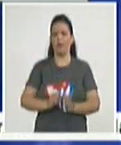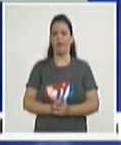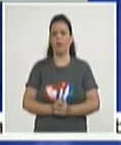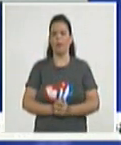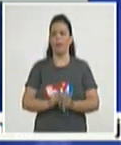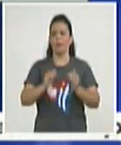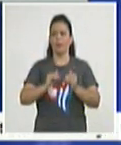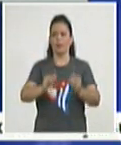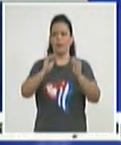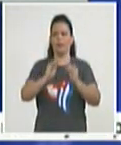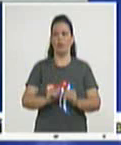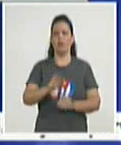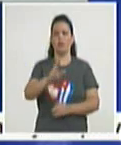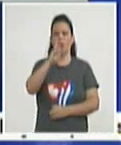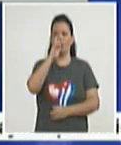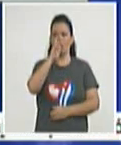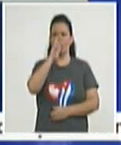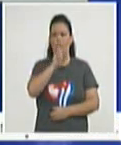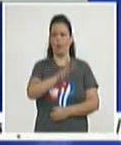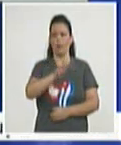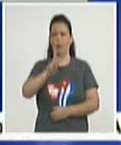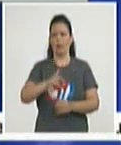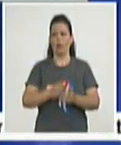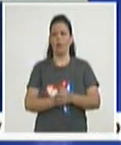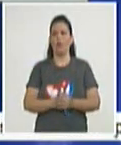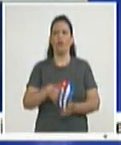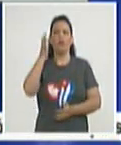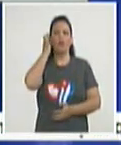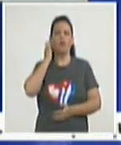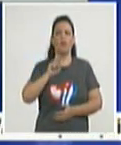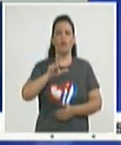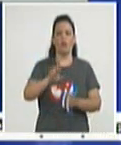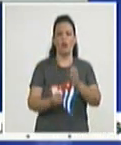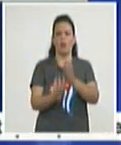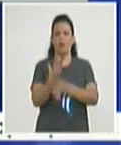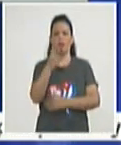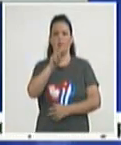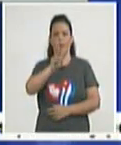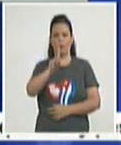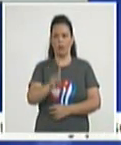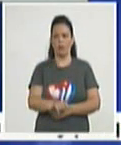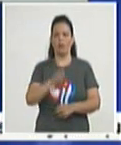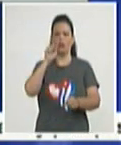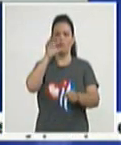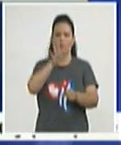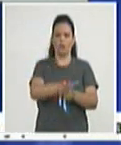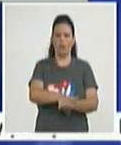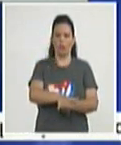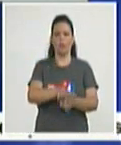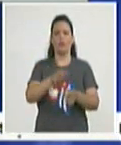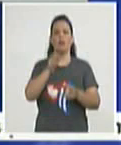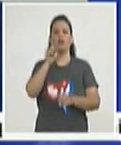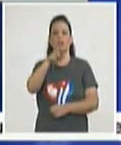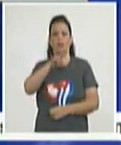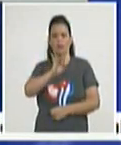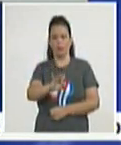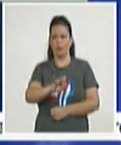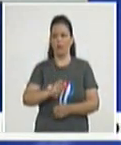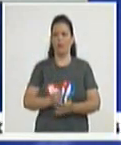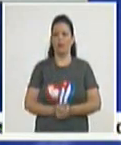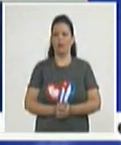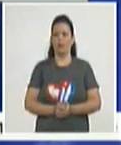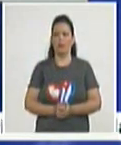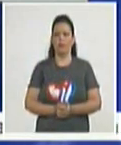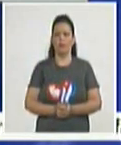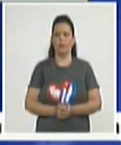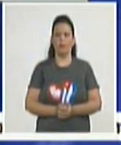Ciro Redondo 22, Florencia 21, Chambas 17, Baraguá 11, Bolivia